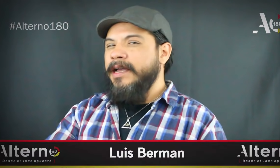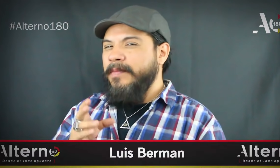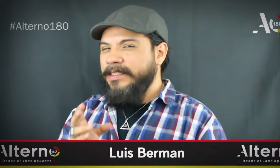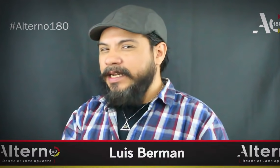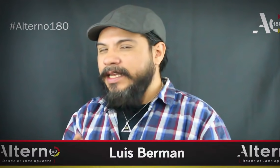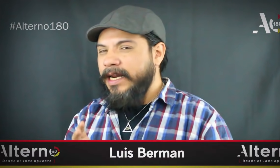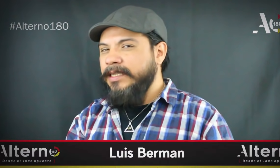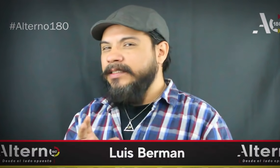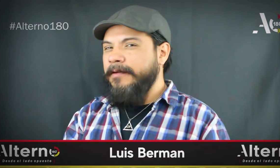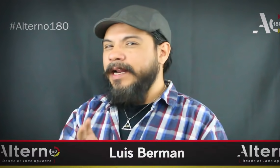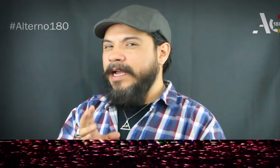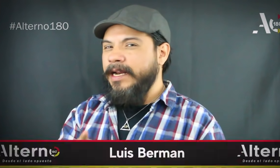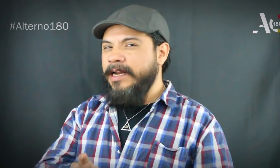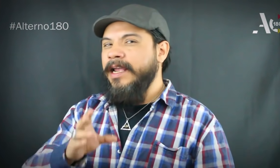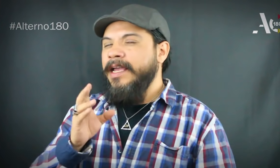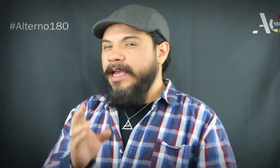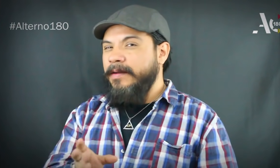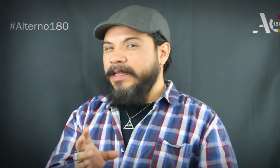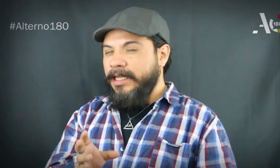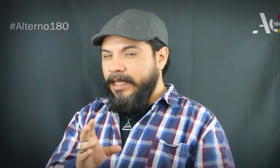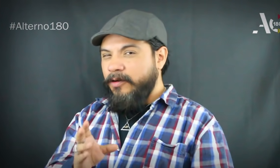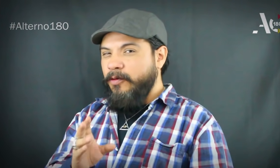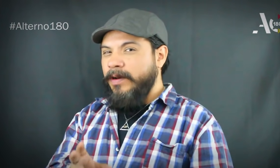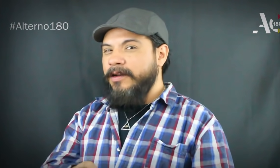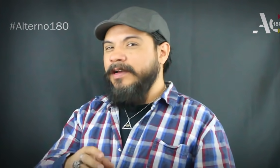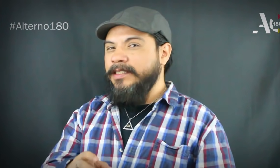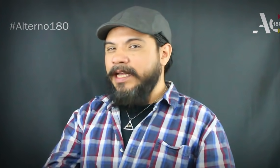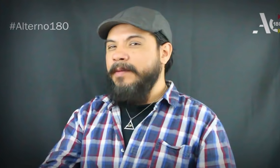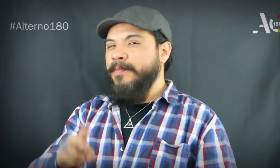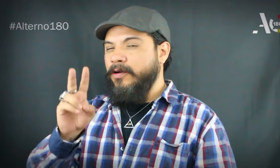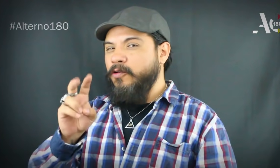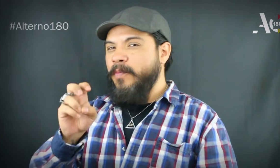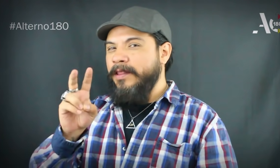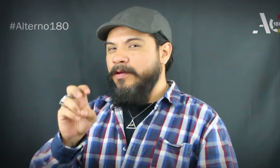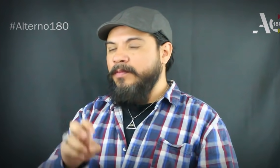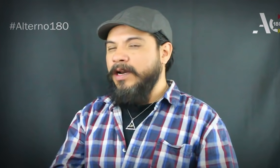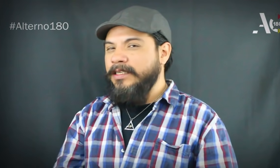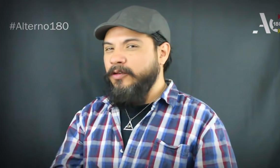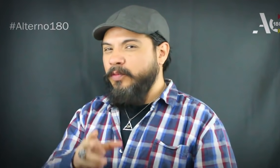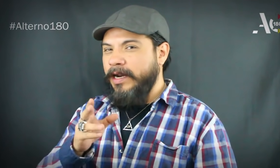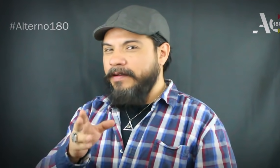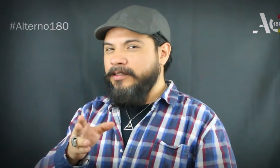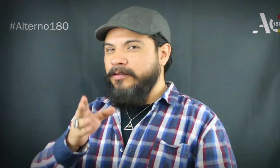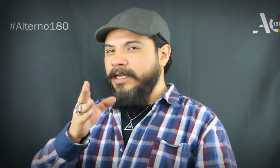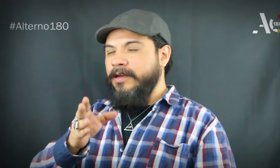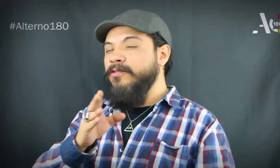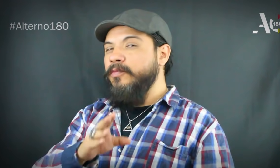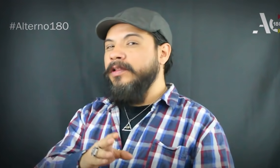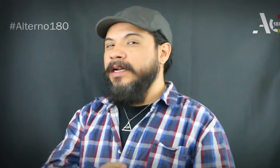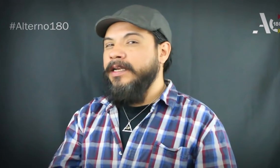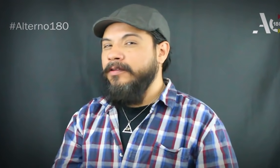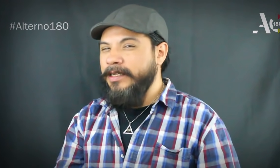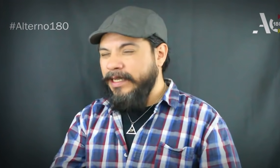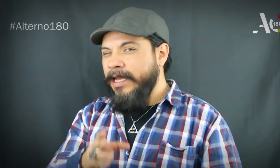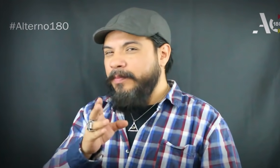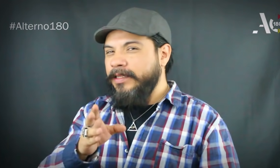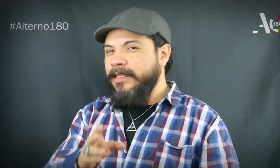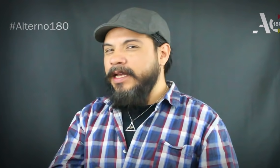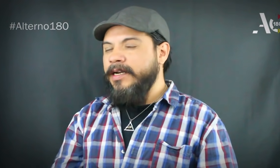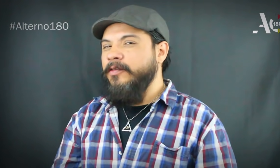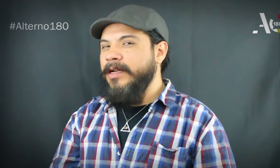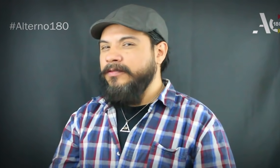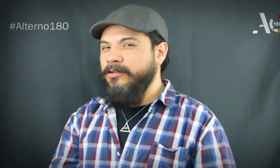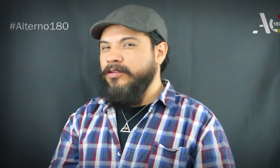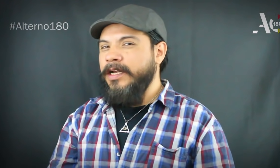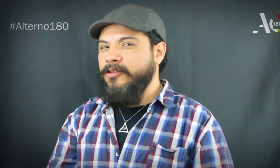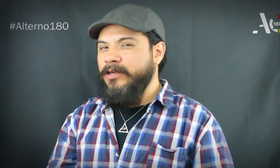telefónica, Manzanilla le hace saber a Canán que el mandatario poblano está preocupado y molesto por la versión de que un grupo de regidores